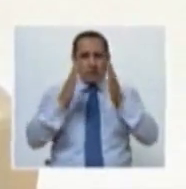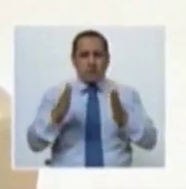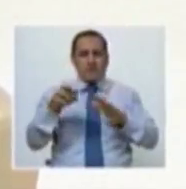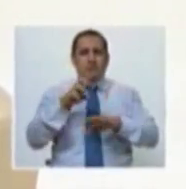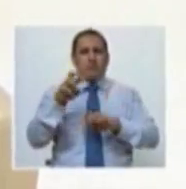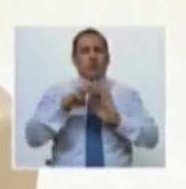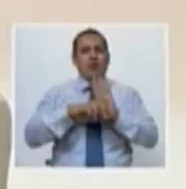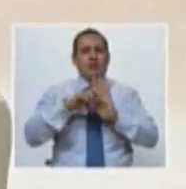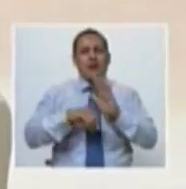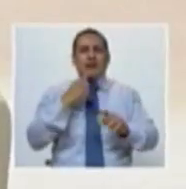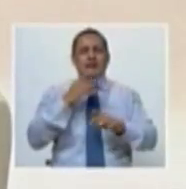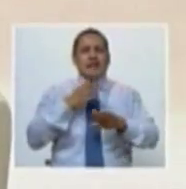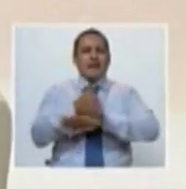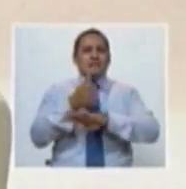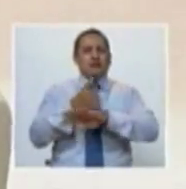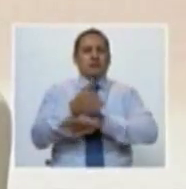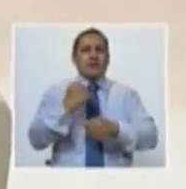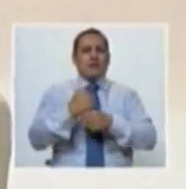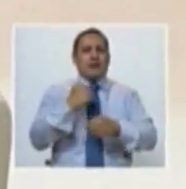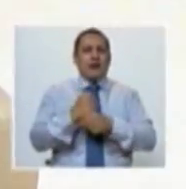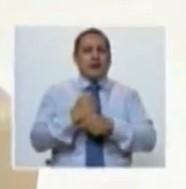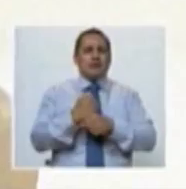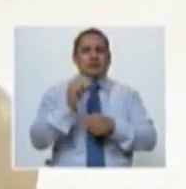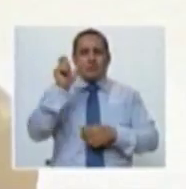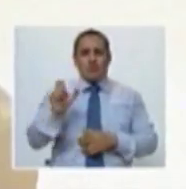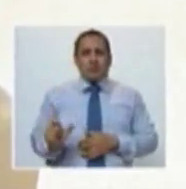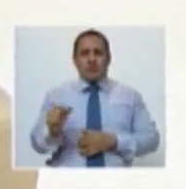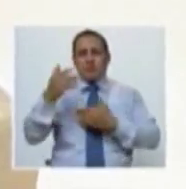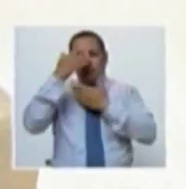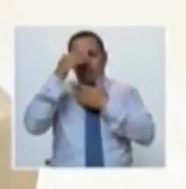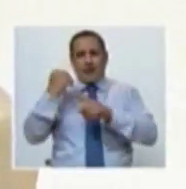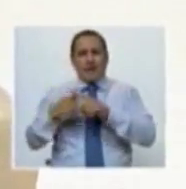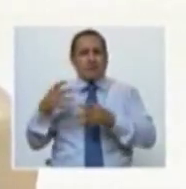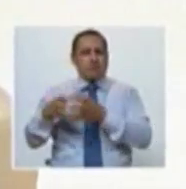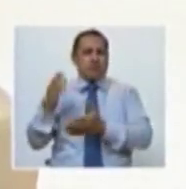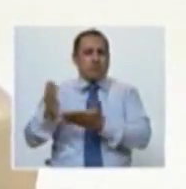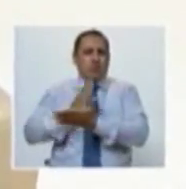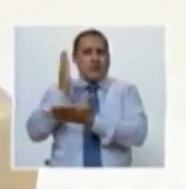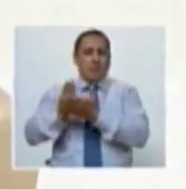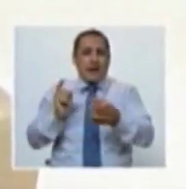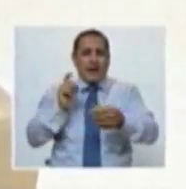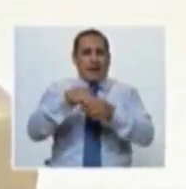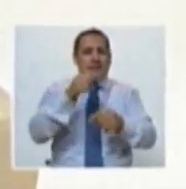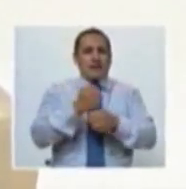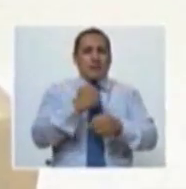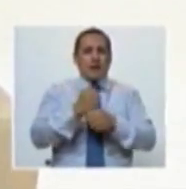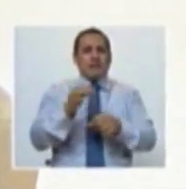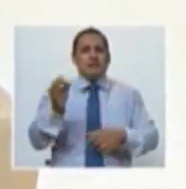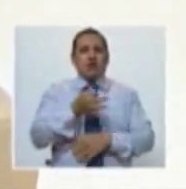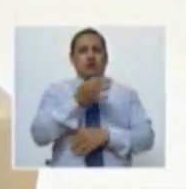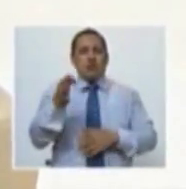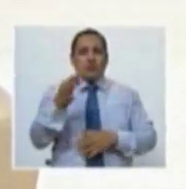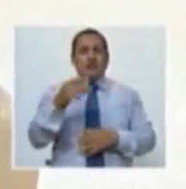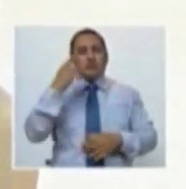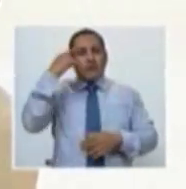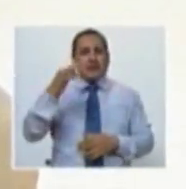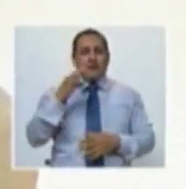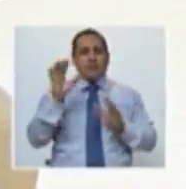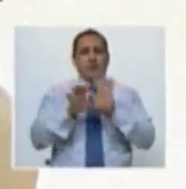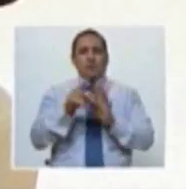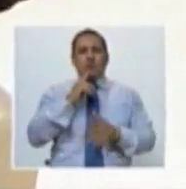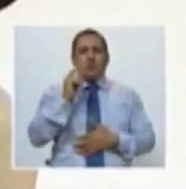programa es solamente es el acceso. En el acceso, en la postulación. Y lo que ha motivado las demandas es que el legislador ha considerado que